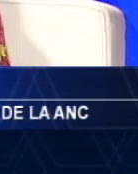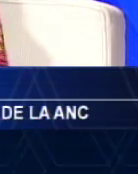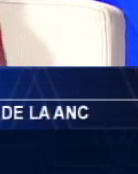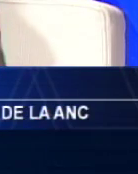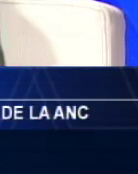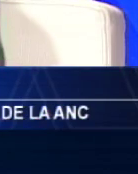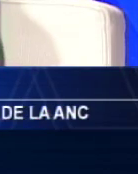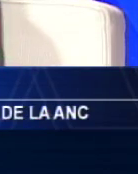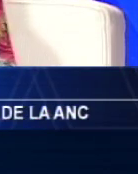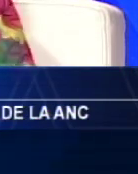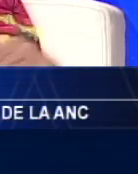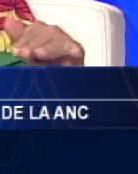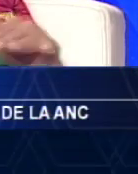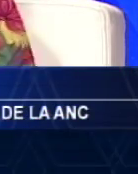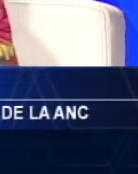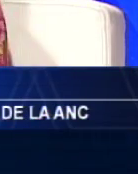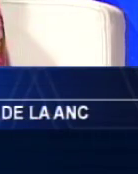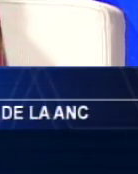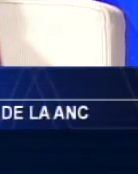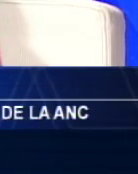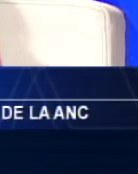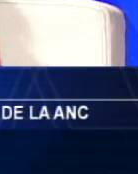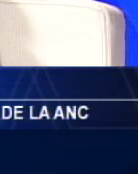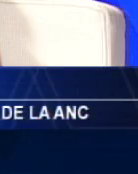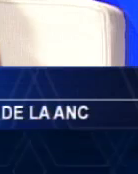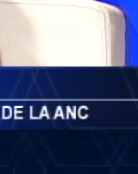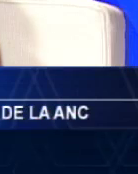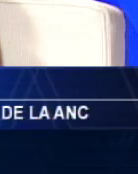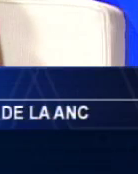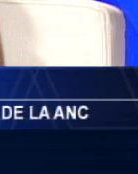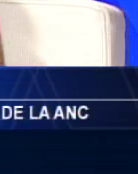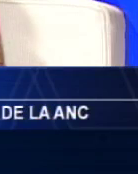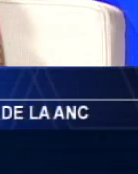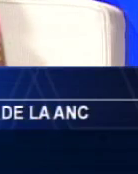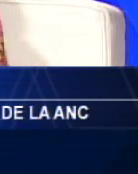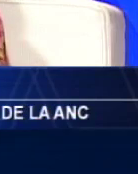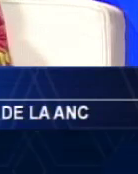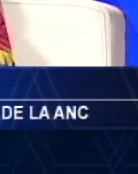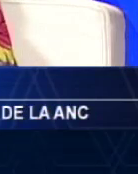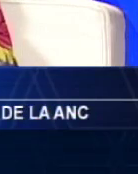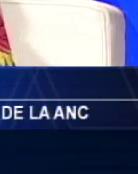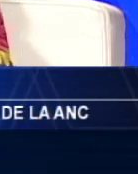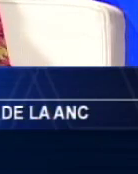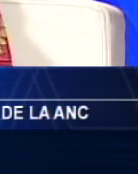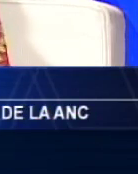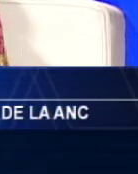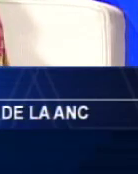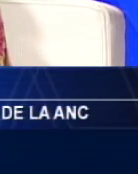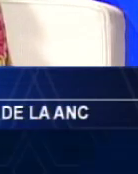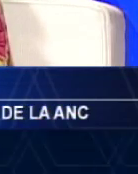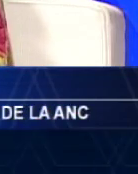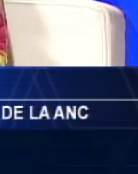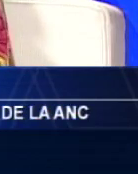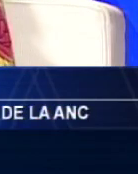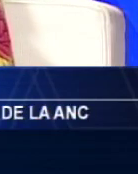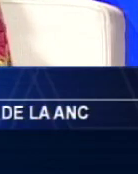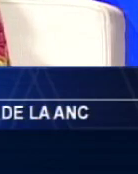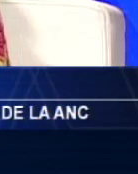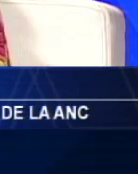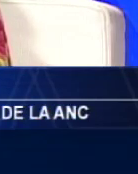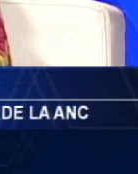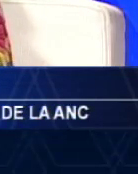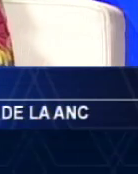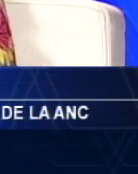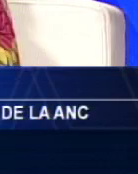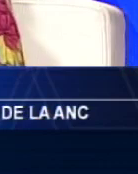Nacional Electoral en las 24 elecciones que se han desarrollado aquí durante estos 18, casi 19 años, mejor